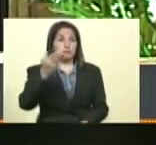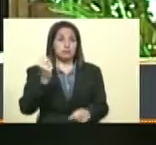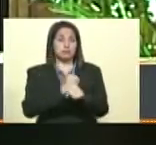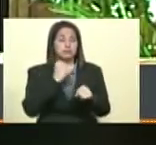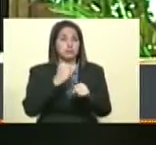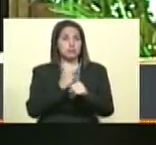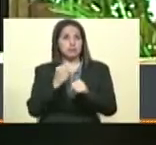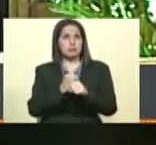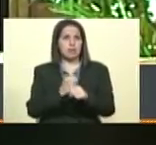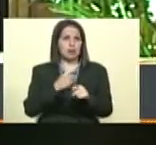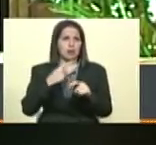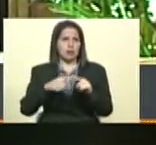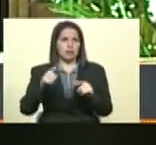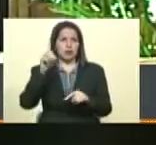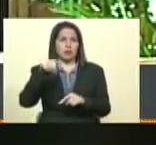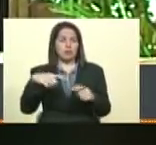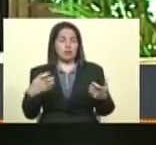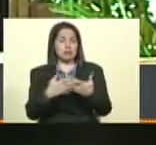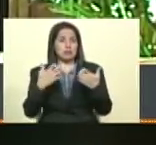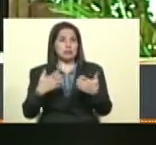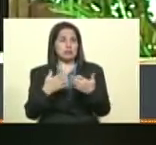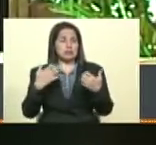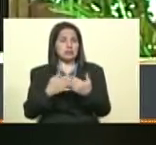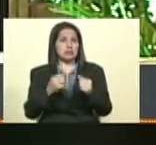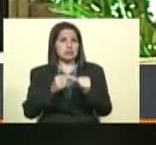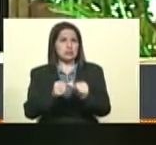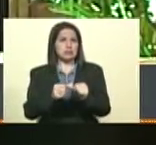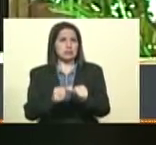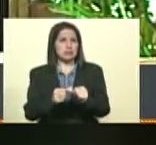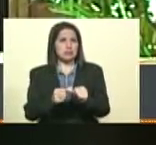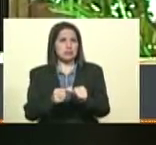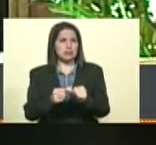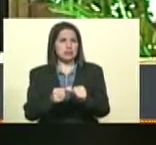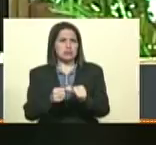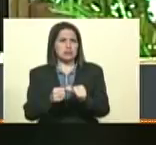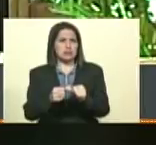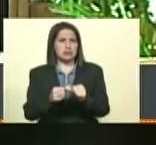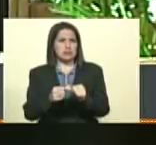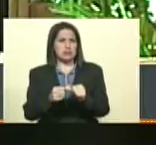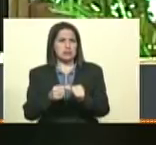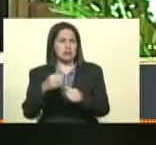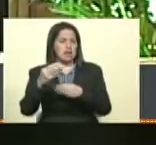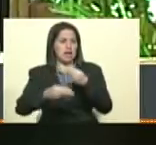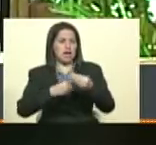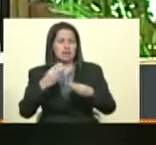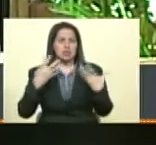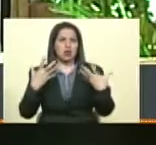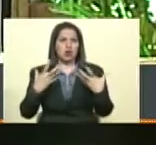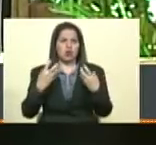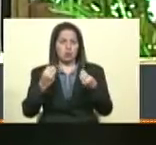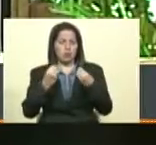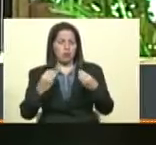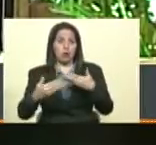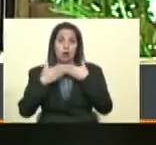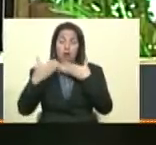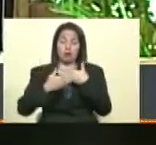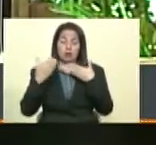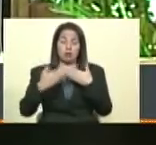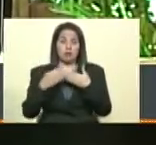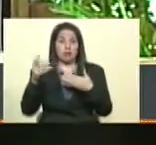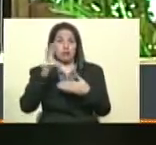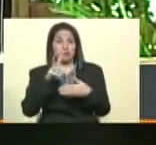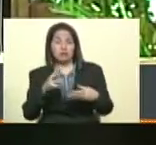pero también por librar una batalla sostenida en el campo de guerra que se ha abierto contra la medicina y